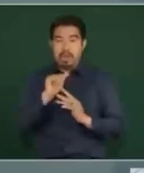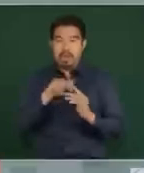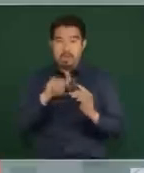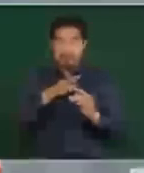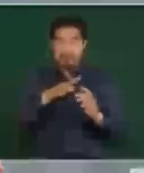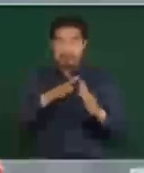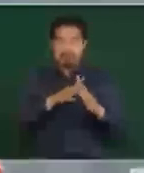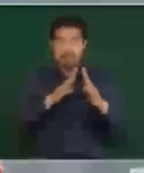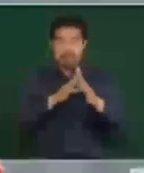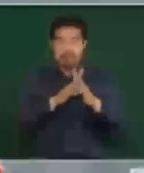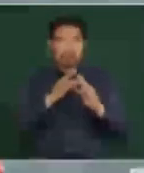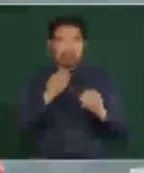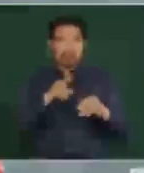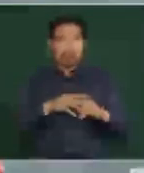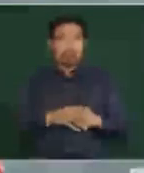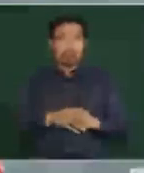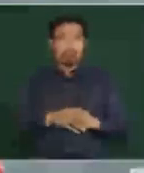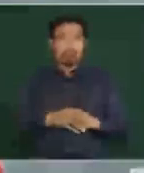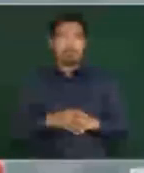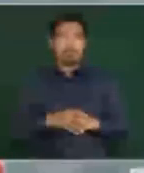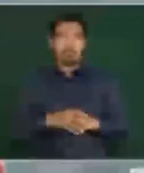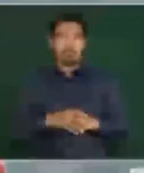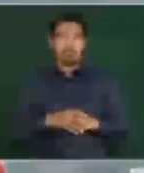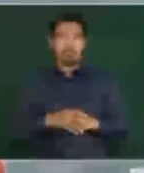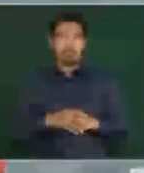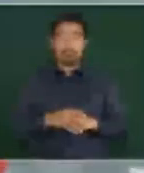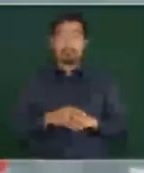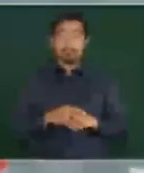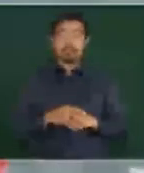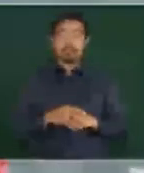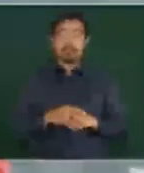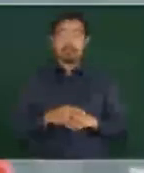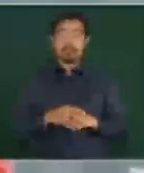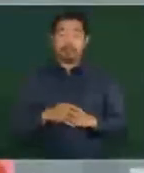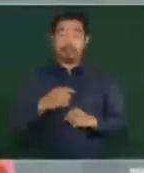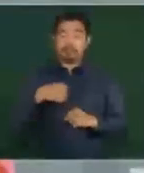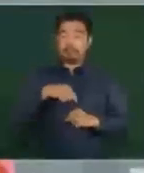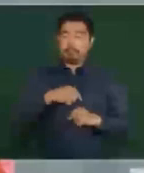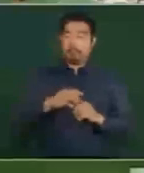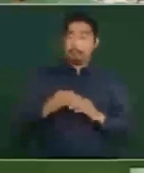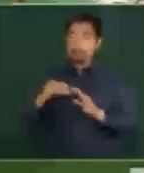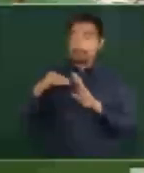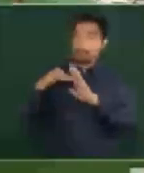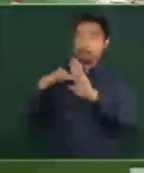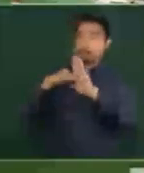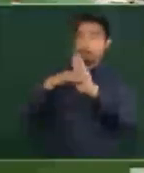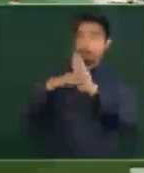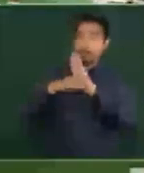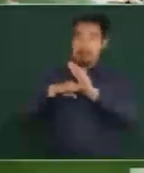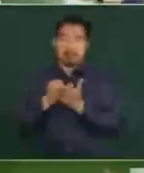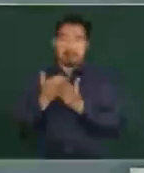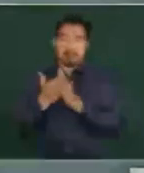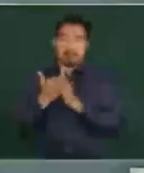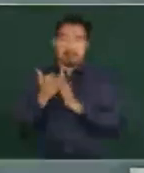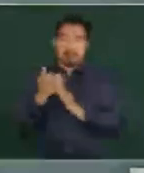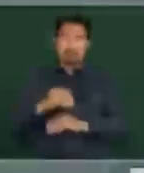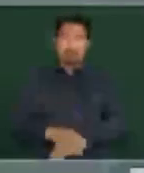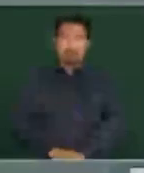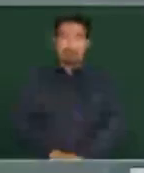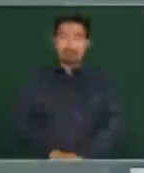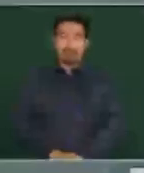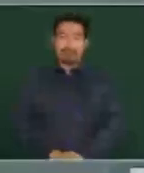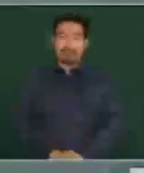y que ha ido bajando, que llegábamos a tener más inflación, y